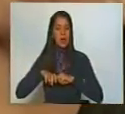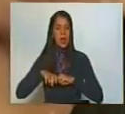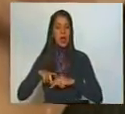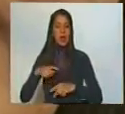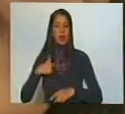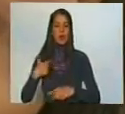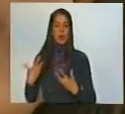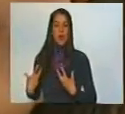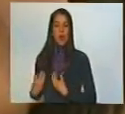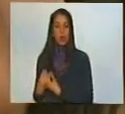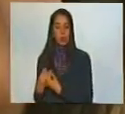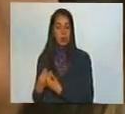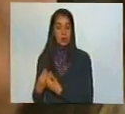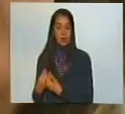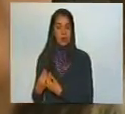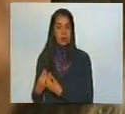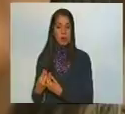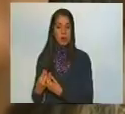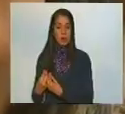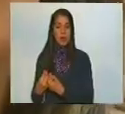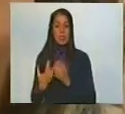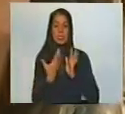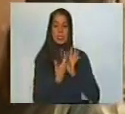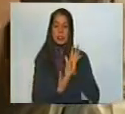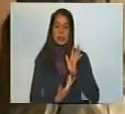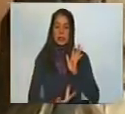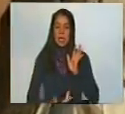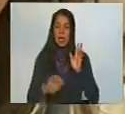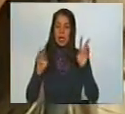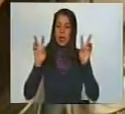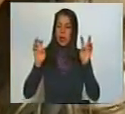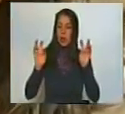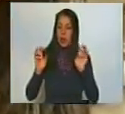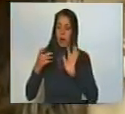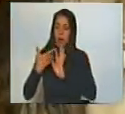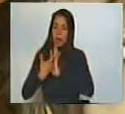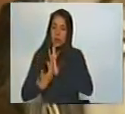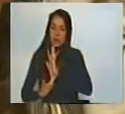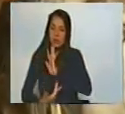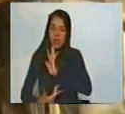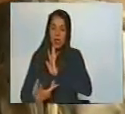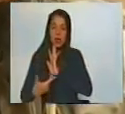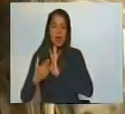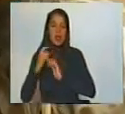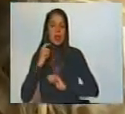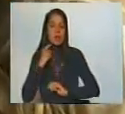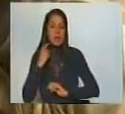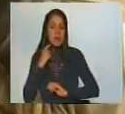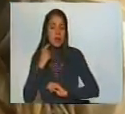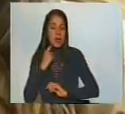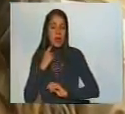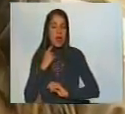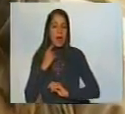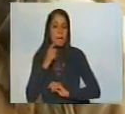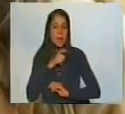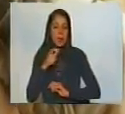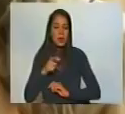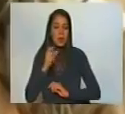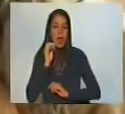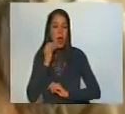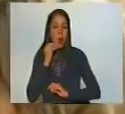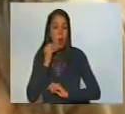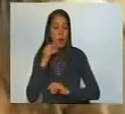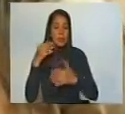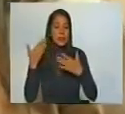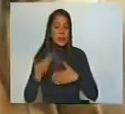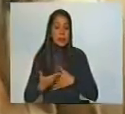nosotros, eso de sangre nueva, sangre vieja y gente joven, es muy importante, ¿no?